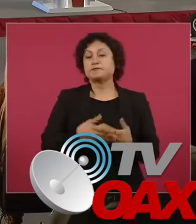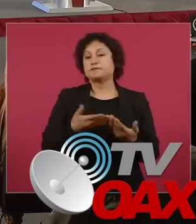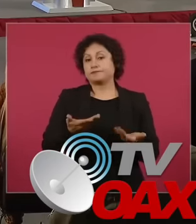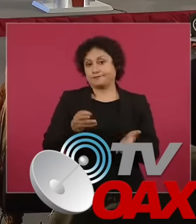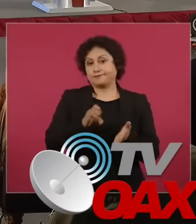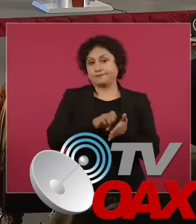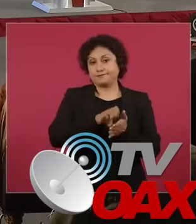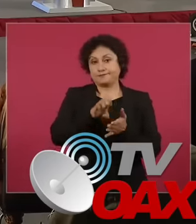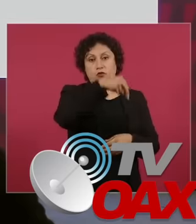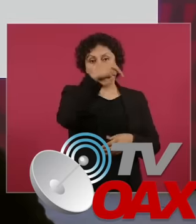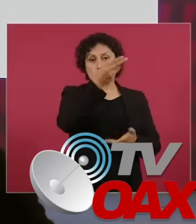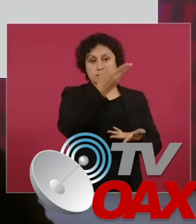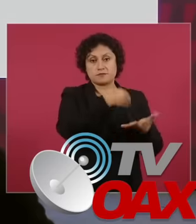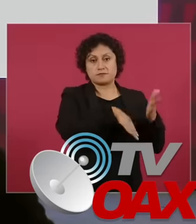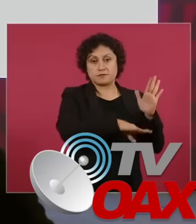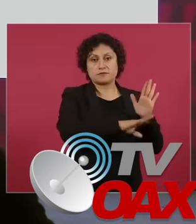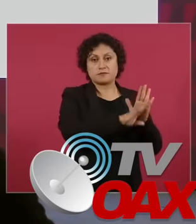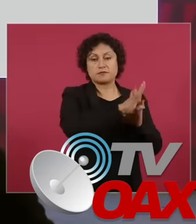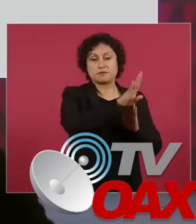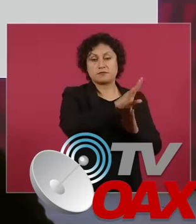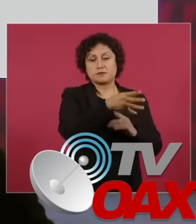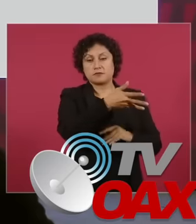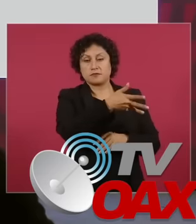creció como